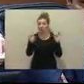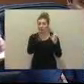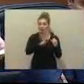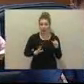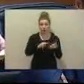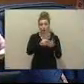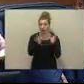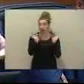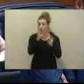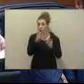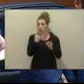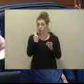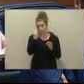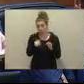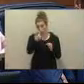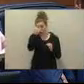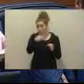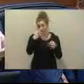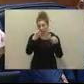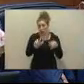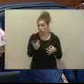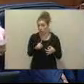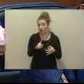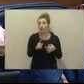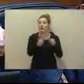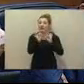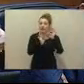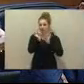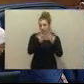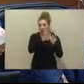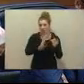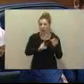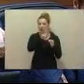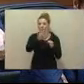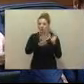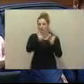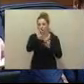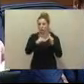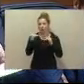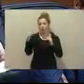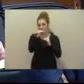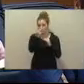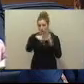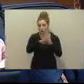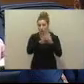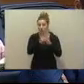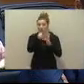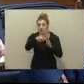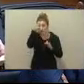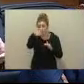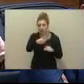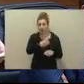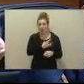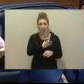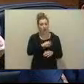usted ha dicho sabe que no es real y mantendremos esa tasa de interinidad por encima del 25%. Y usted también sabe que los sindicatos no